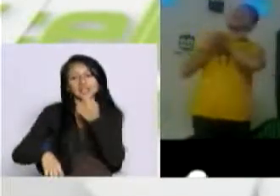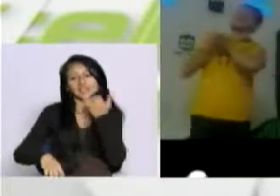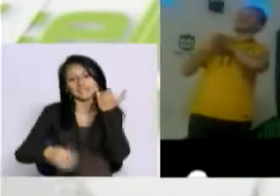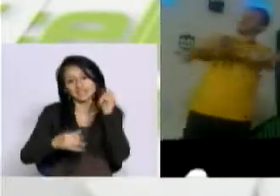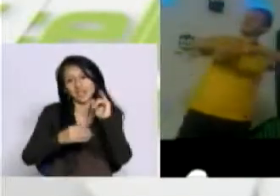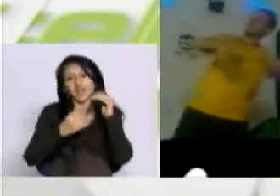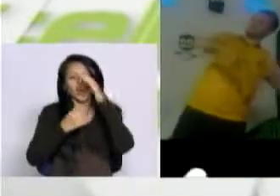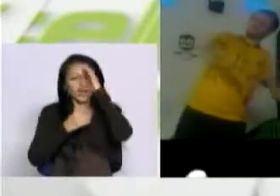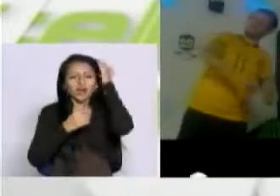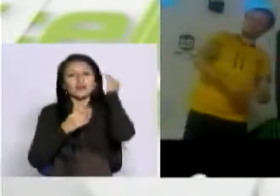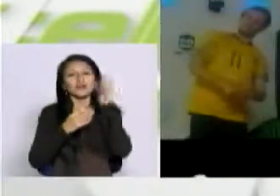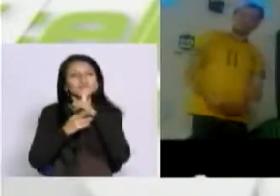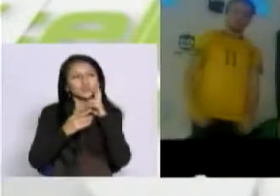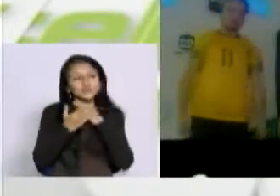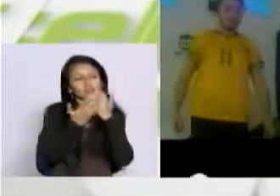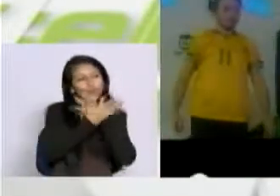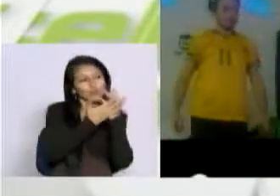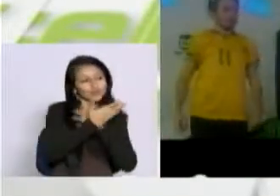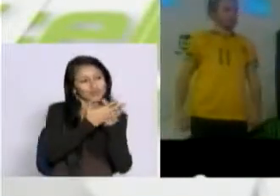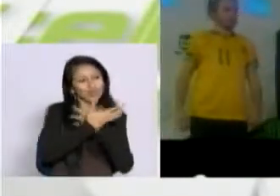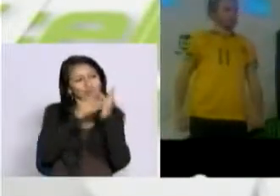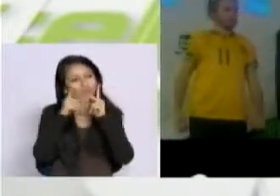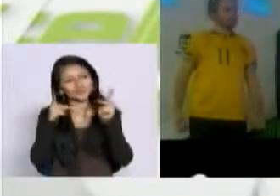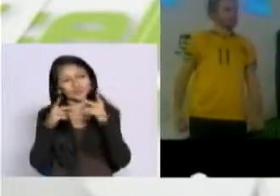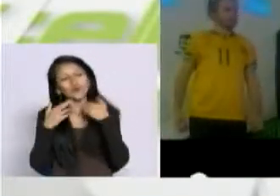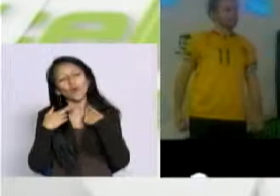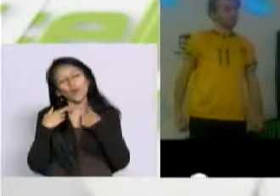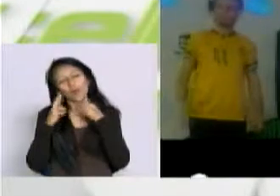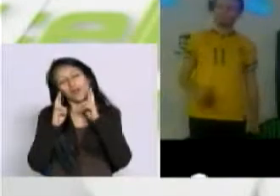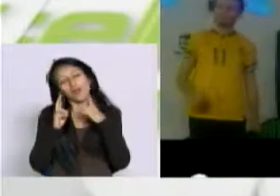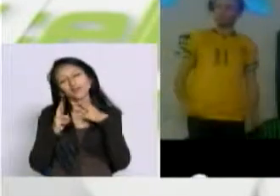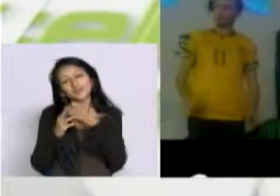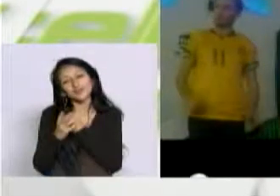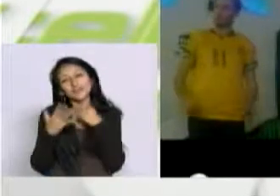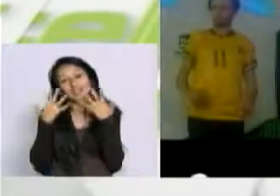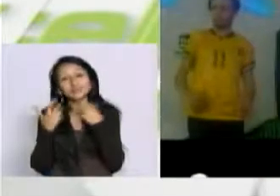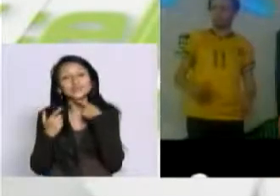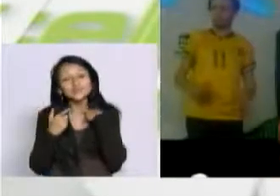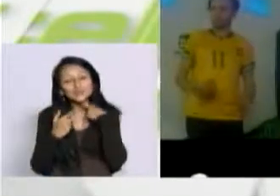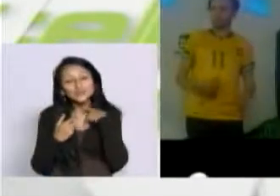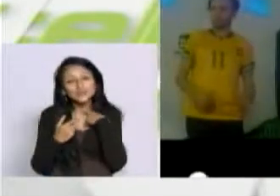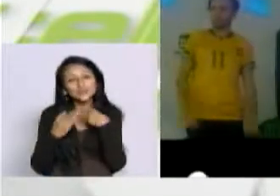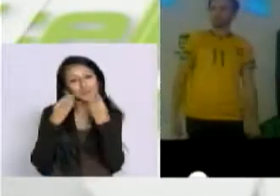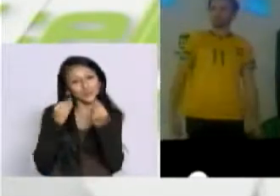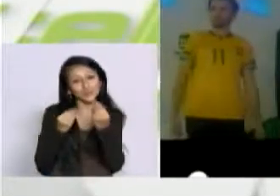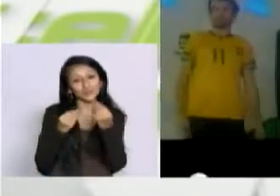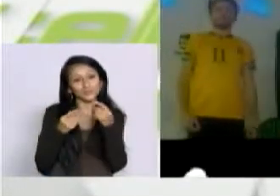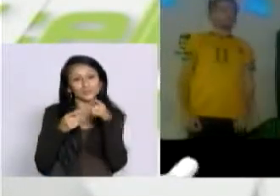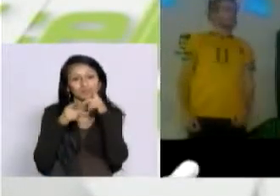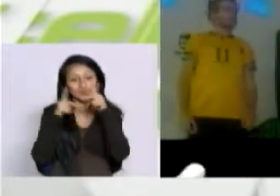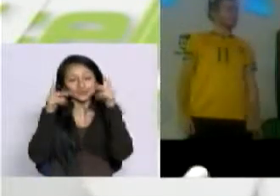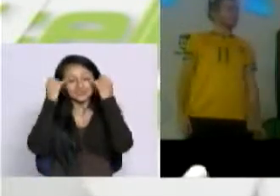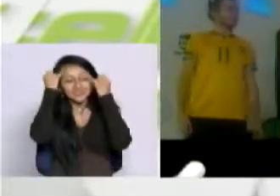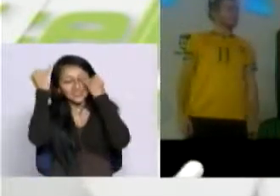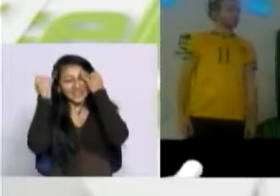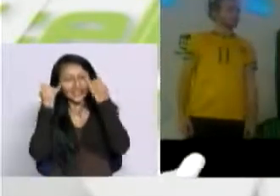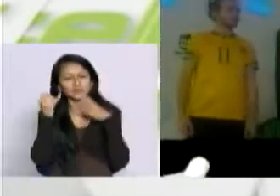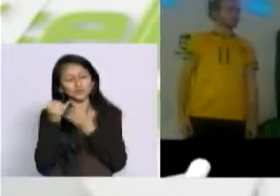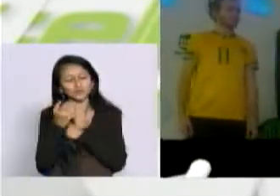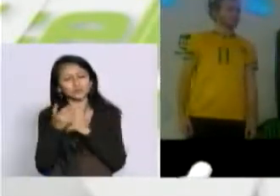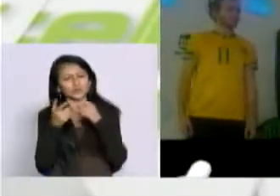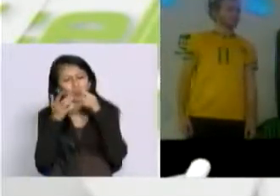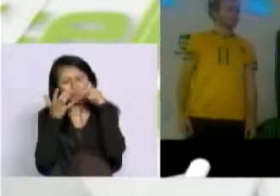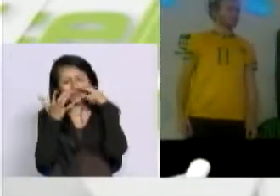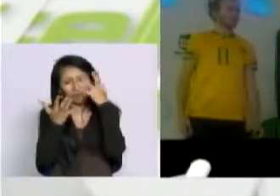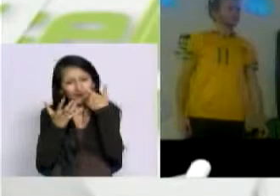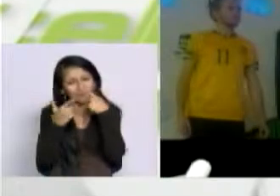de nuestros televidentes, esperamos que les guste lo que ellos crearon y que nosotros hicimos realidad. Pues después de haber recibido todos esos